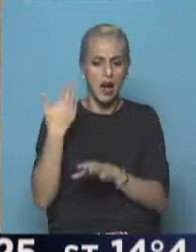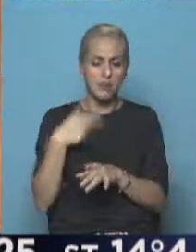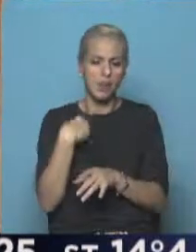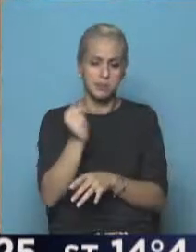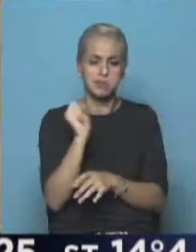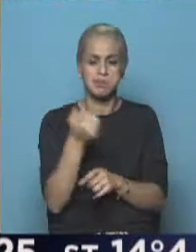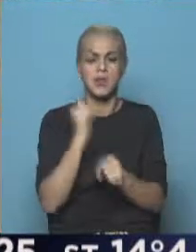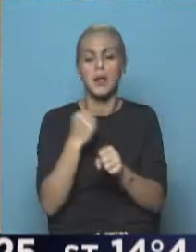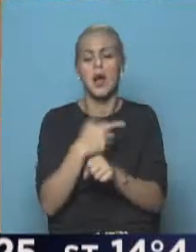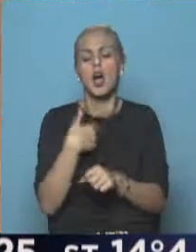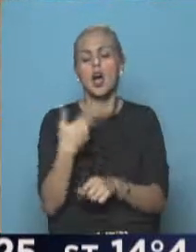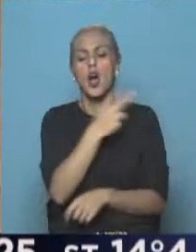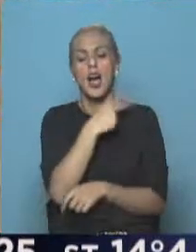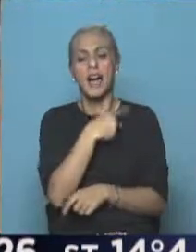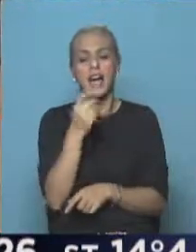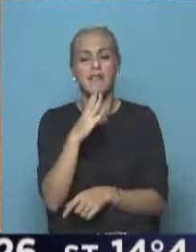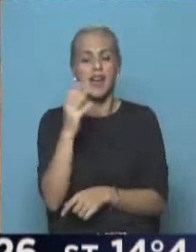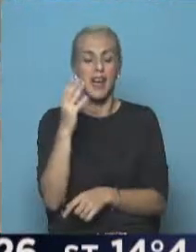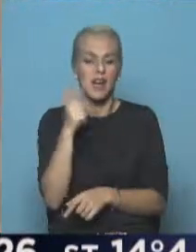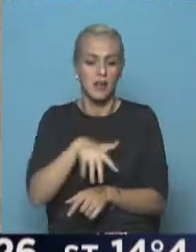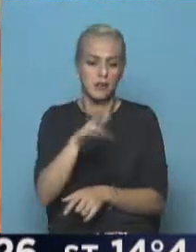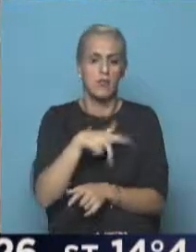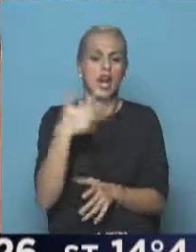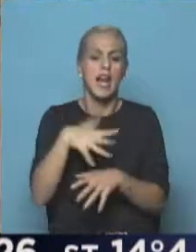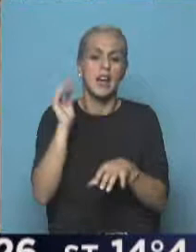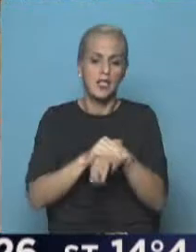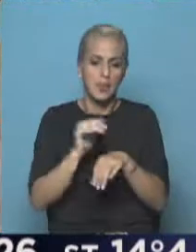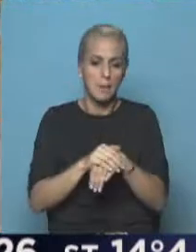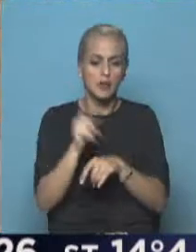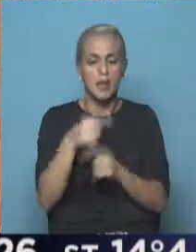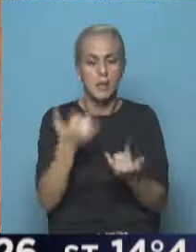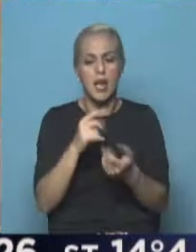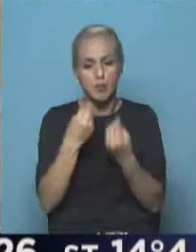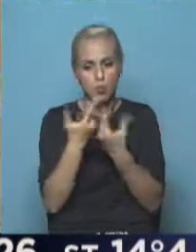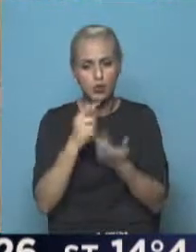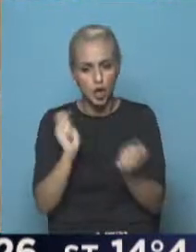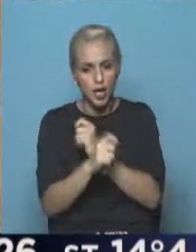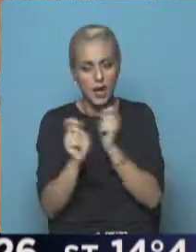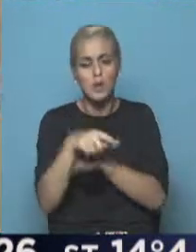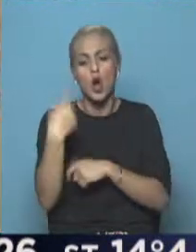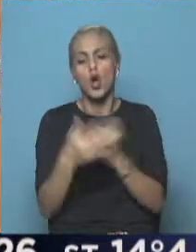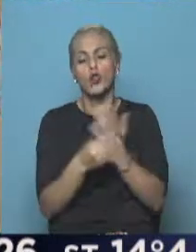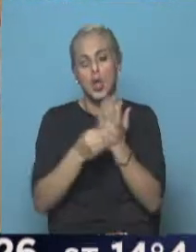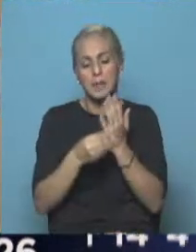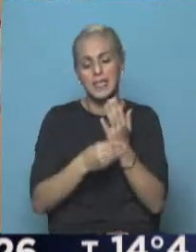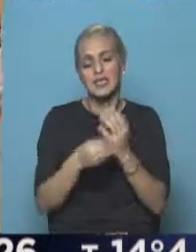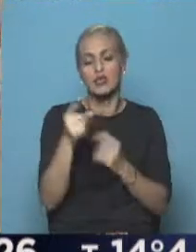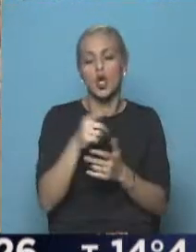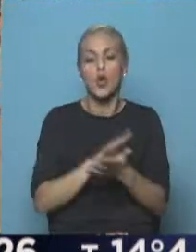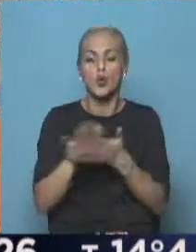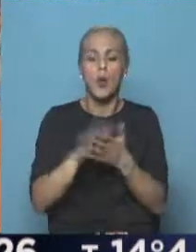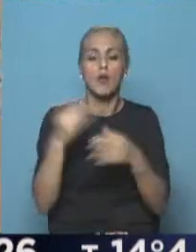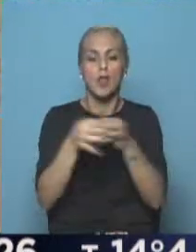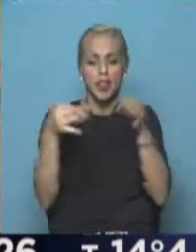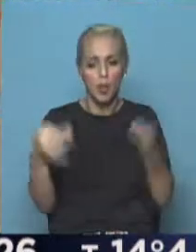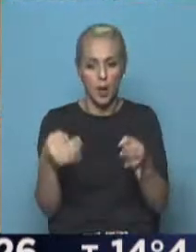ministerio como jefe de gabinete de ella y ahora va a ser quien se va a hacer cargo. No es el único cambio porque también habrá otro ministro, Gabriel Sánchez Cini, es el nuevo ministro de